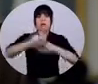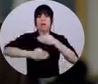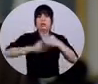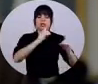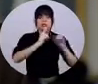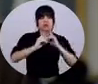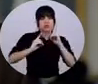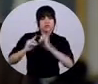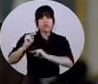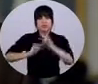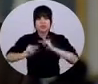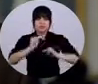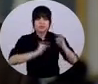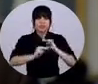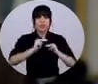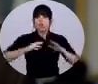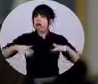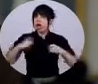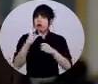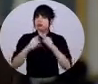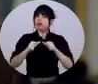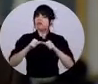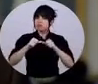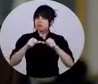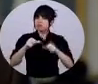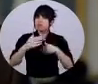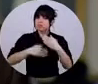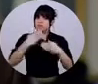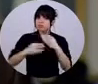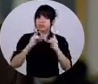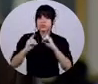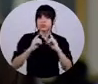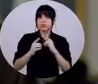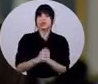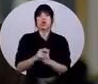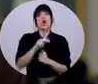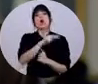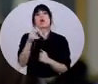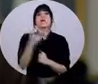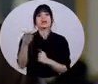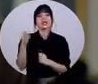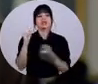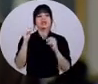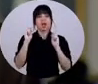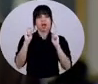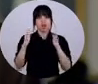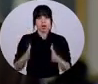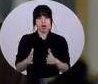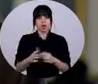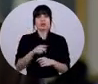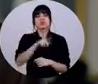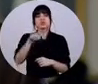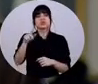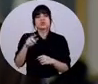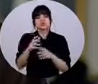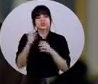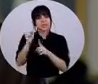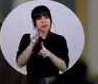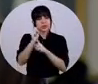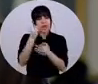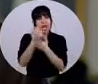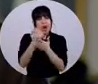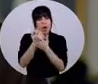doña Sonia Marta Mora, y su equipo de trabajo se acercaron a los gremios magisteriales y abrieron un proceso de diálogo y